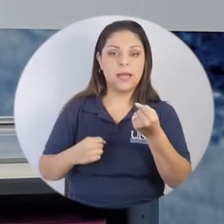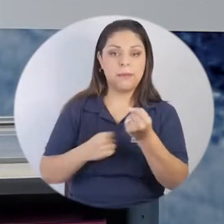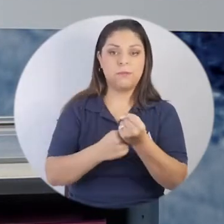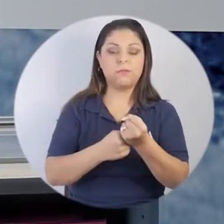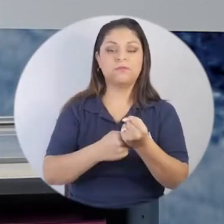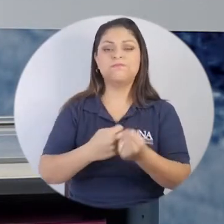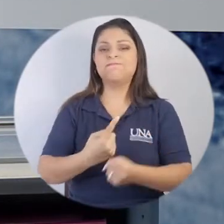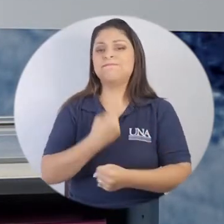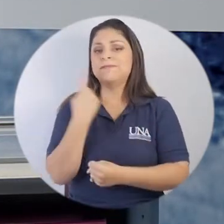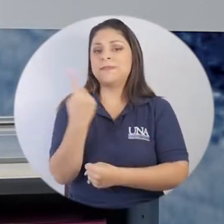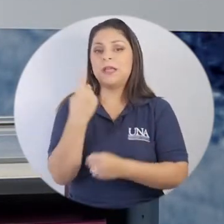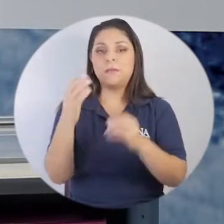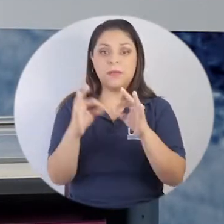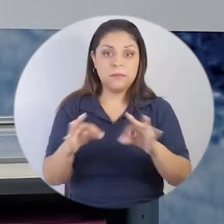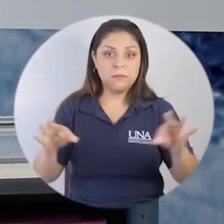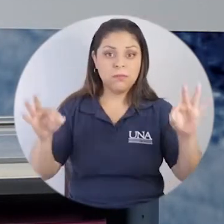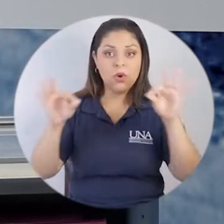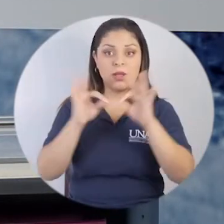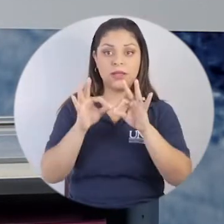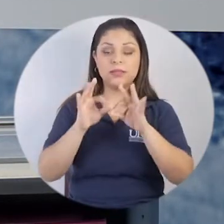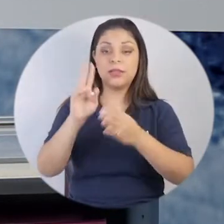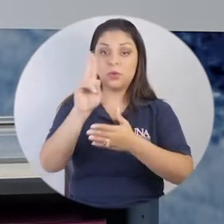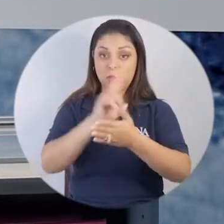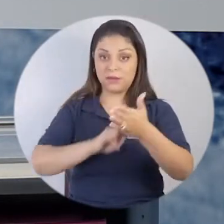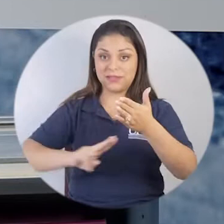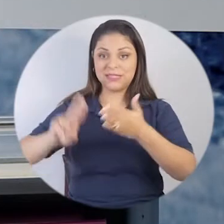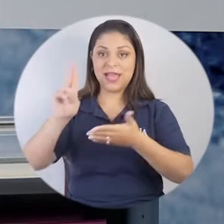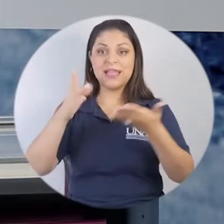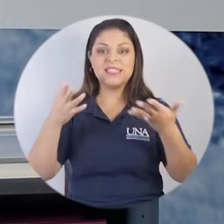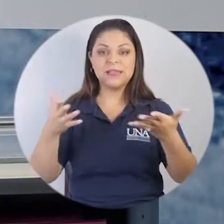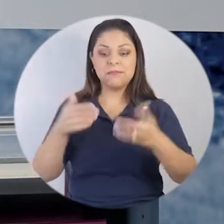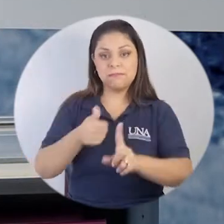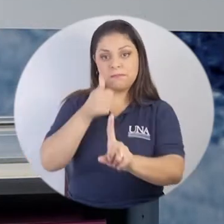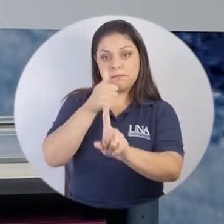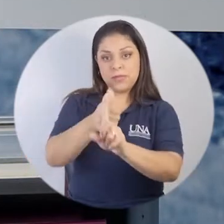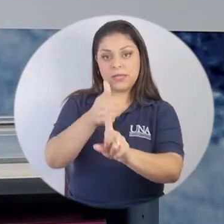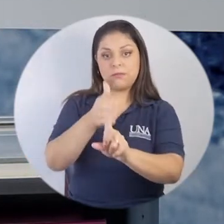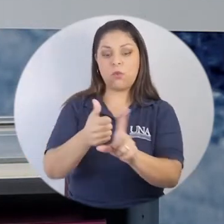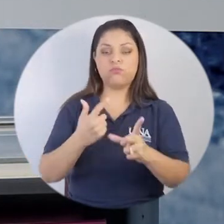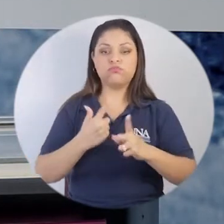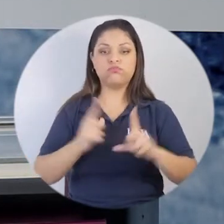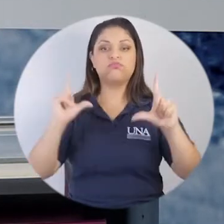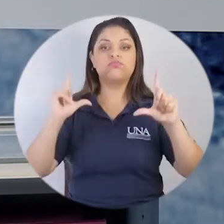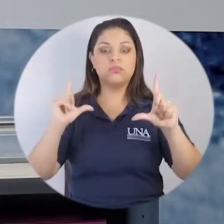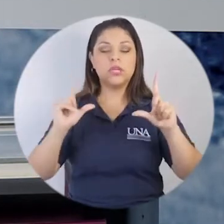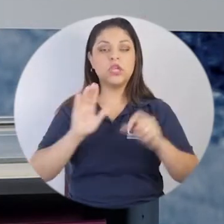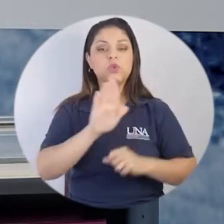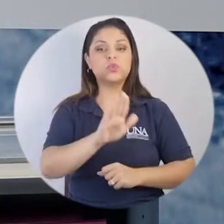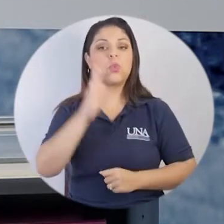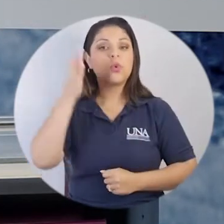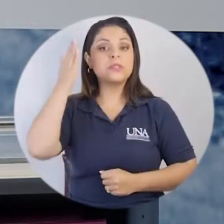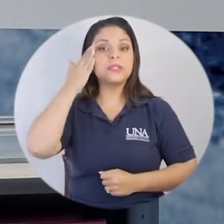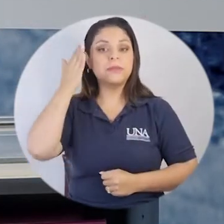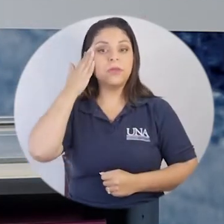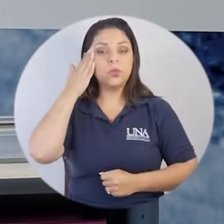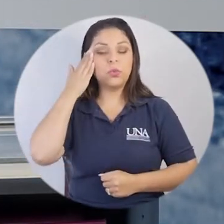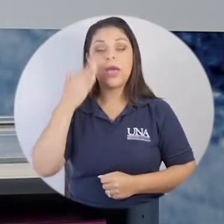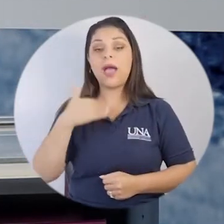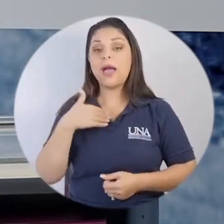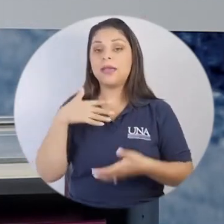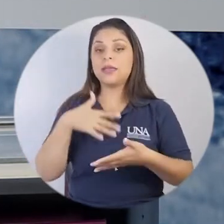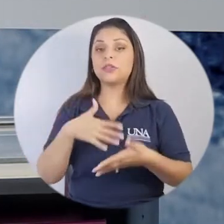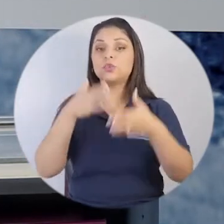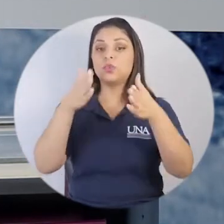es muy importante en este caso para nosotros desde las universidades, pues la autonomía, ¿verdad?, y el consentimiento de la persona estudiante. Hay estudiantes